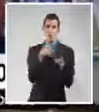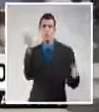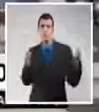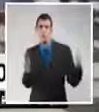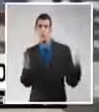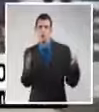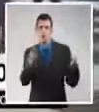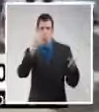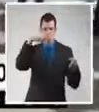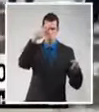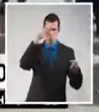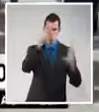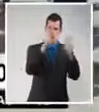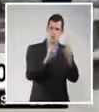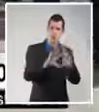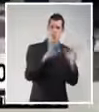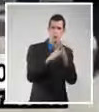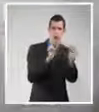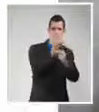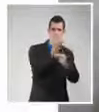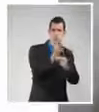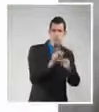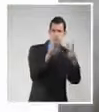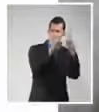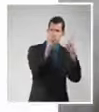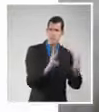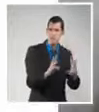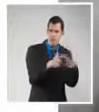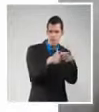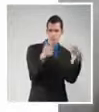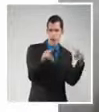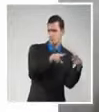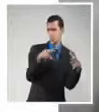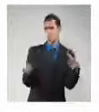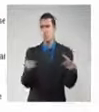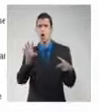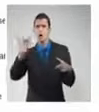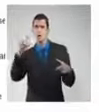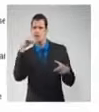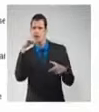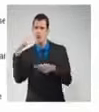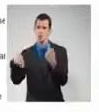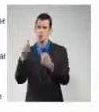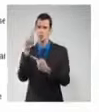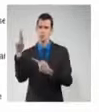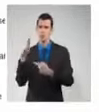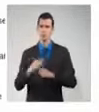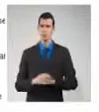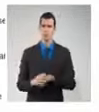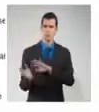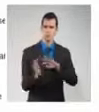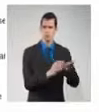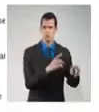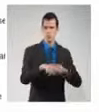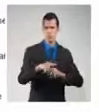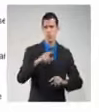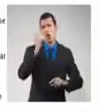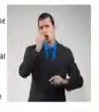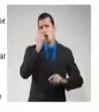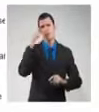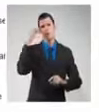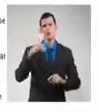fue aún mayor cuando el miércoles 17 de noviembre la agencia Europa Press anunció que el protagonista del